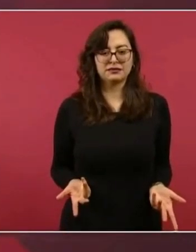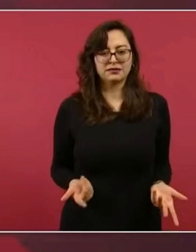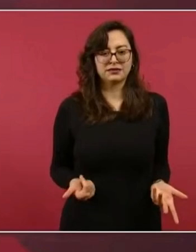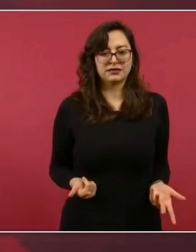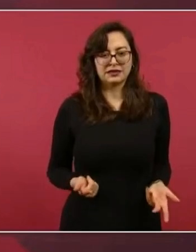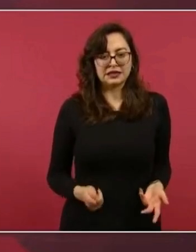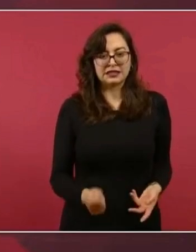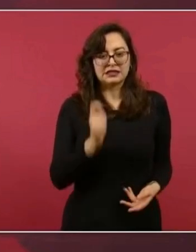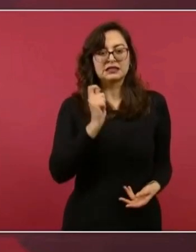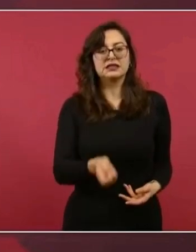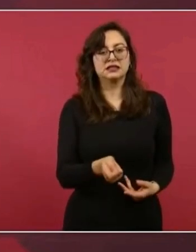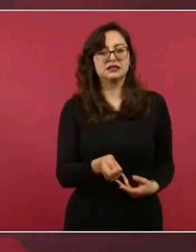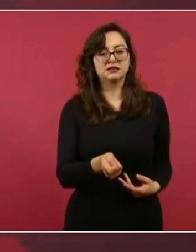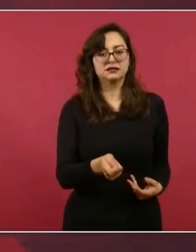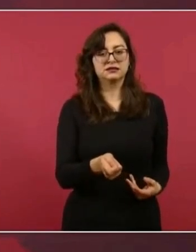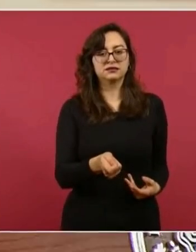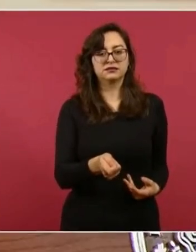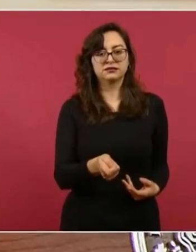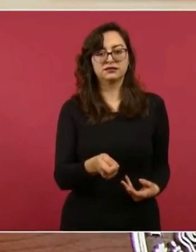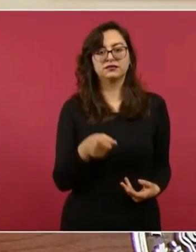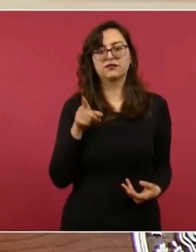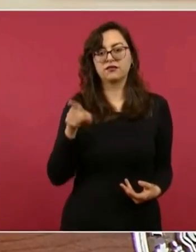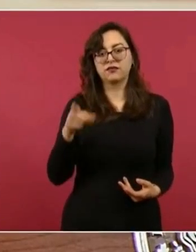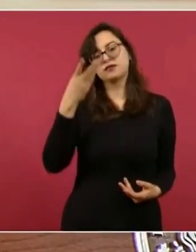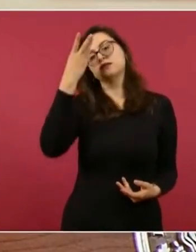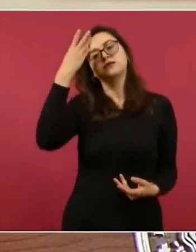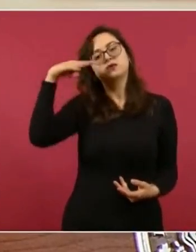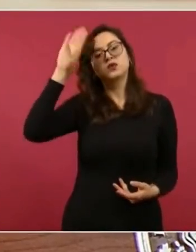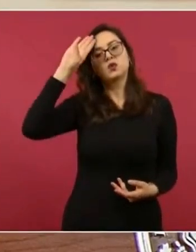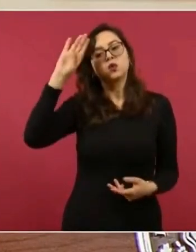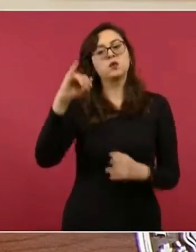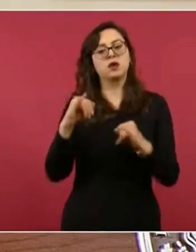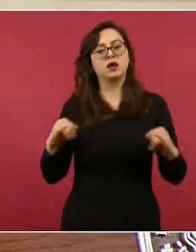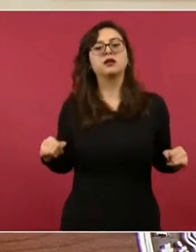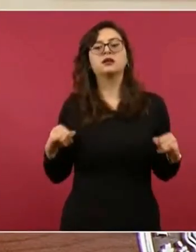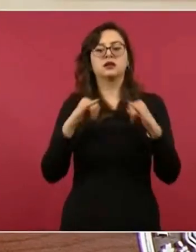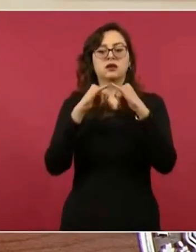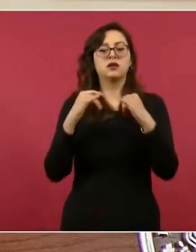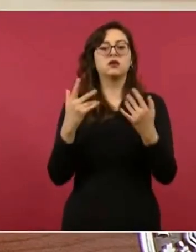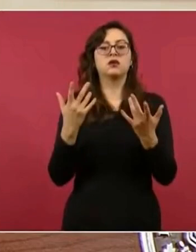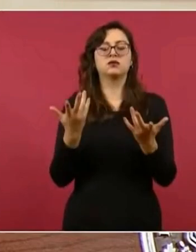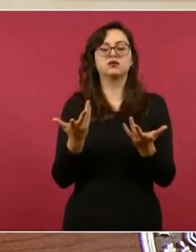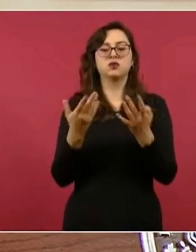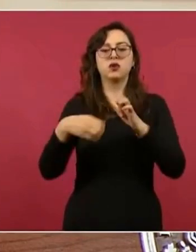las instituciones del gobierno de Cuba, las embajadas,